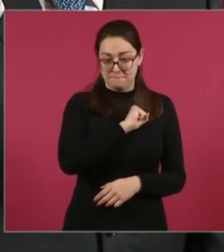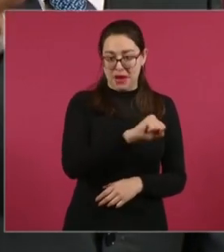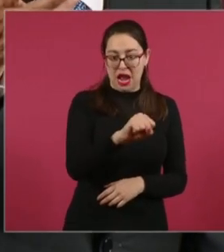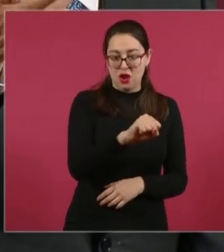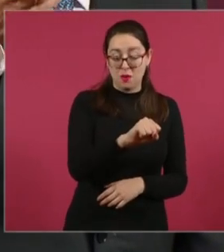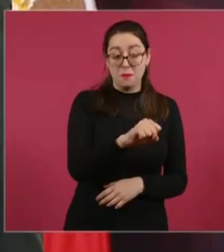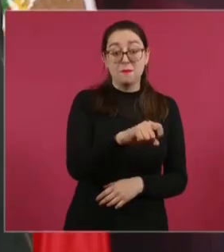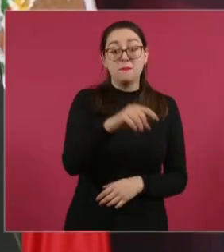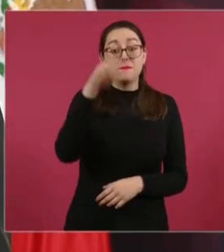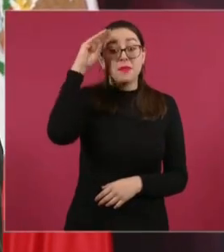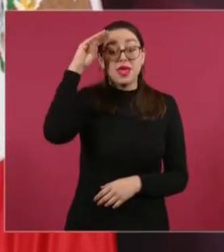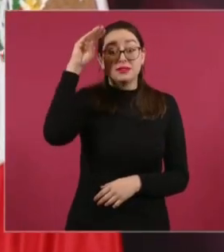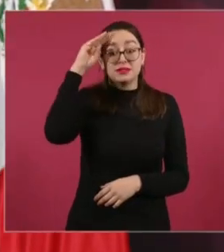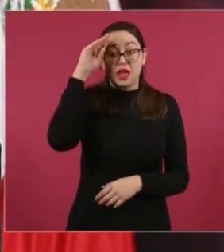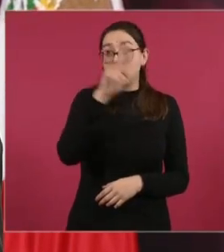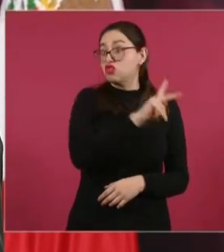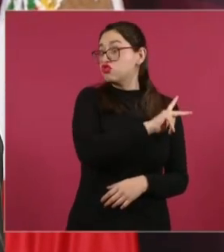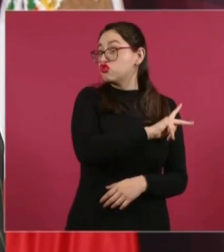todos son perversos.